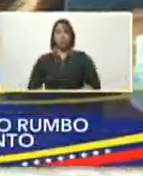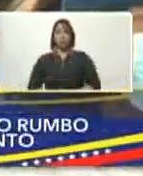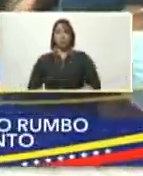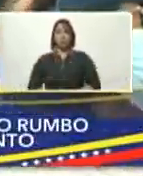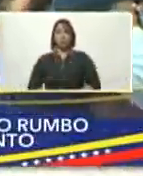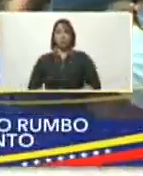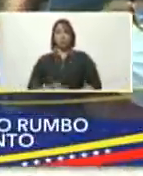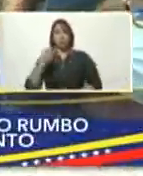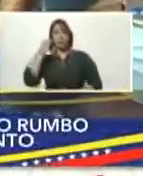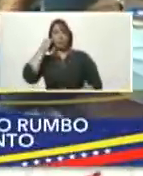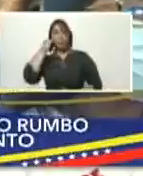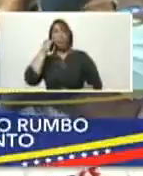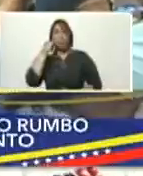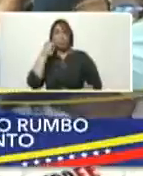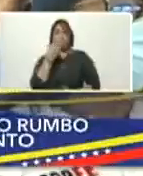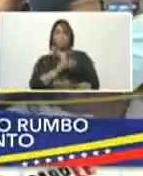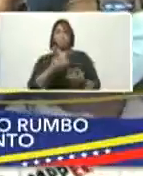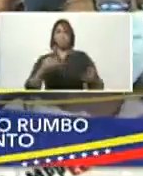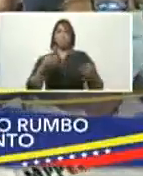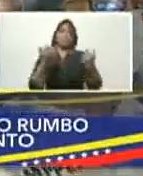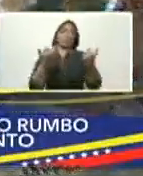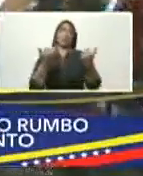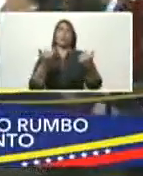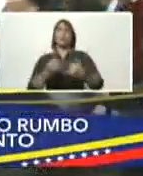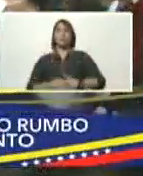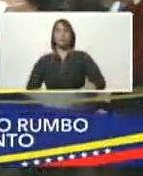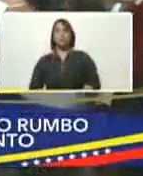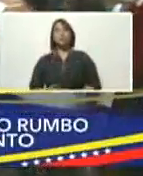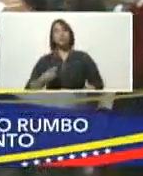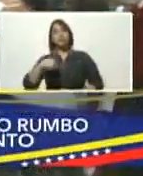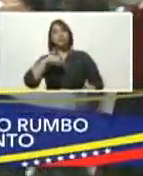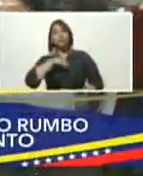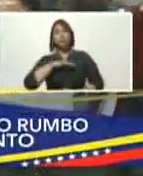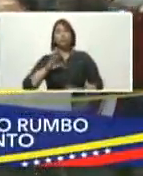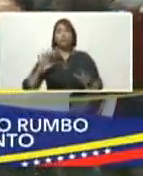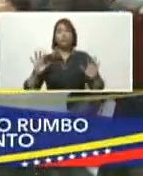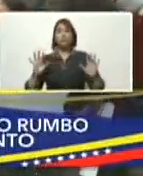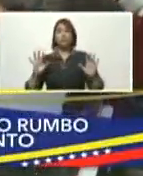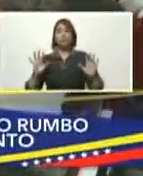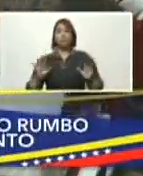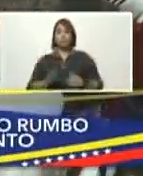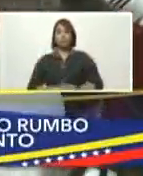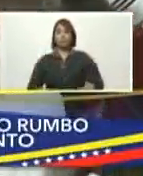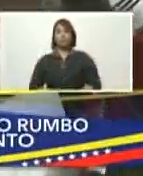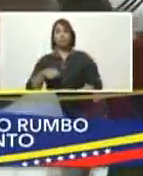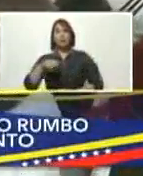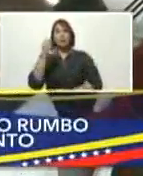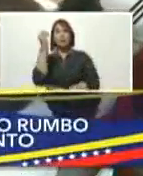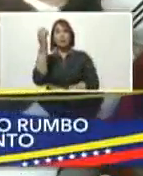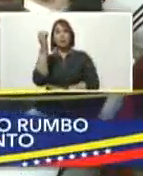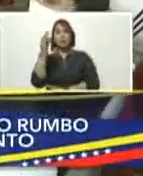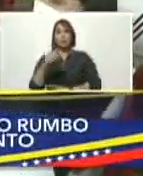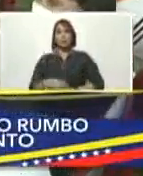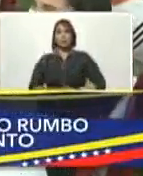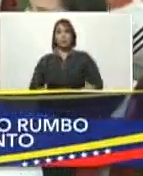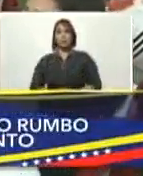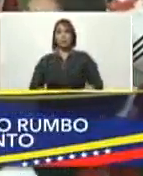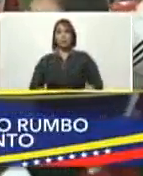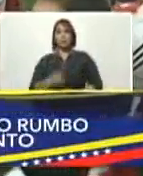de la mujer, correcto. Ahora, nosotros, este Congreso